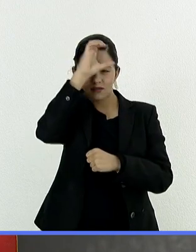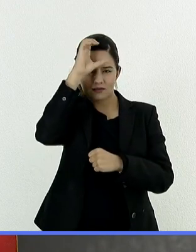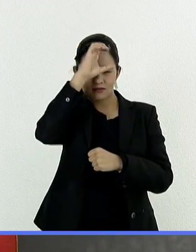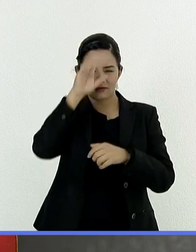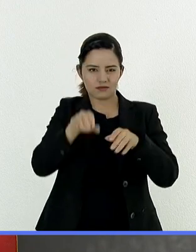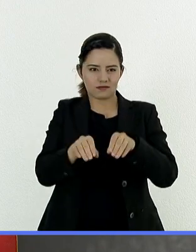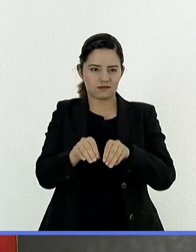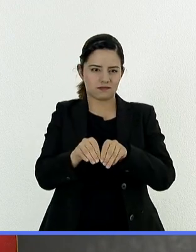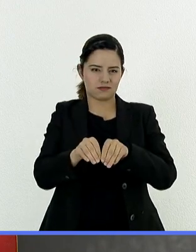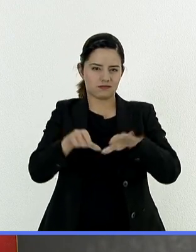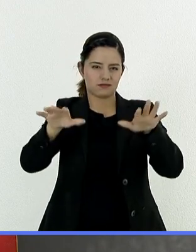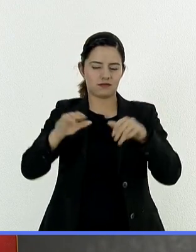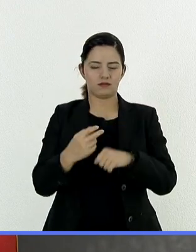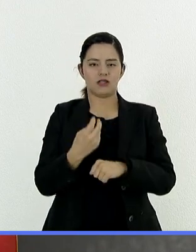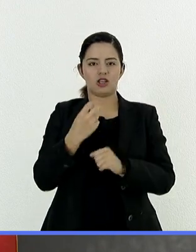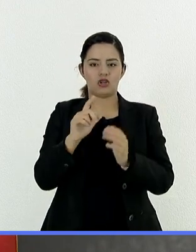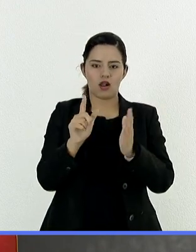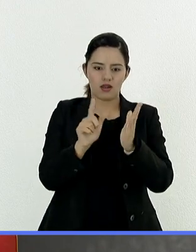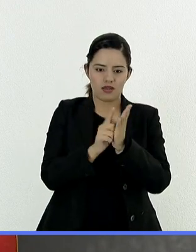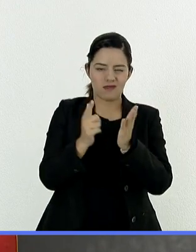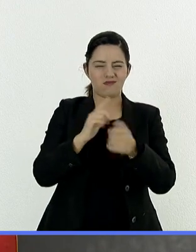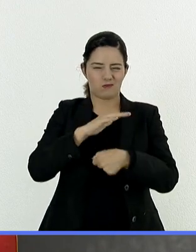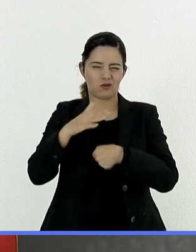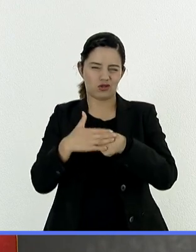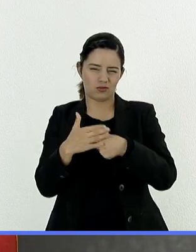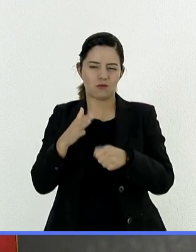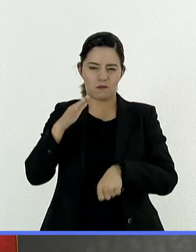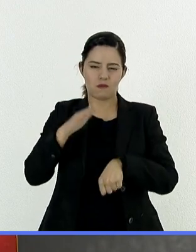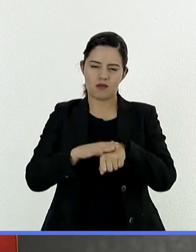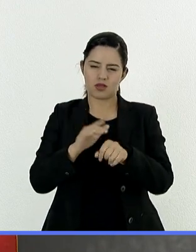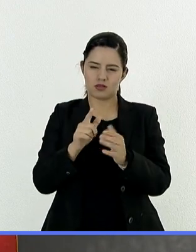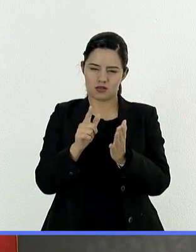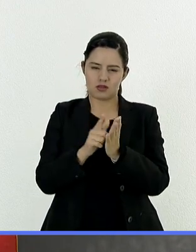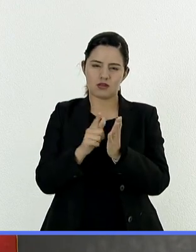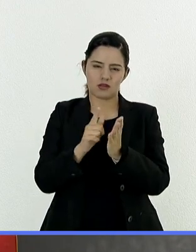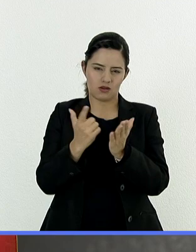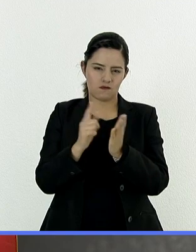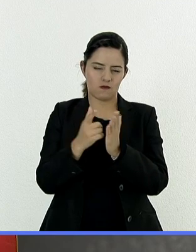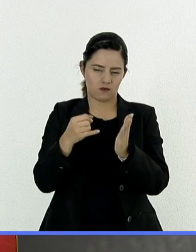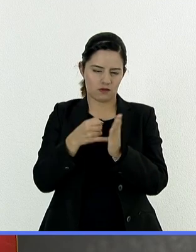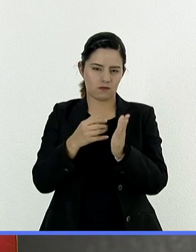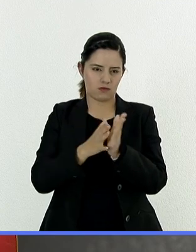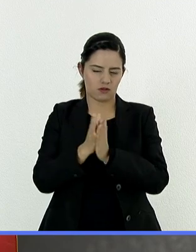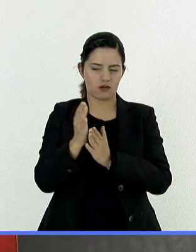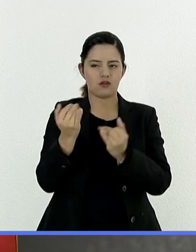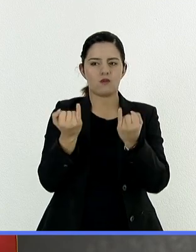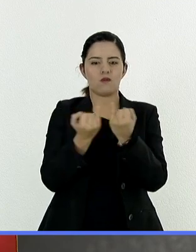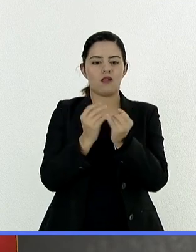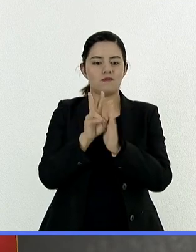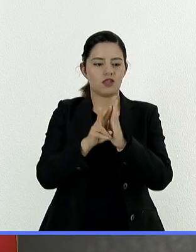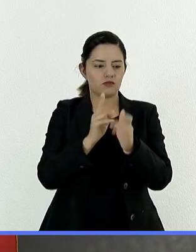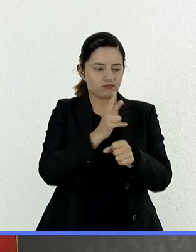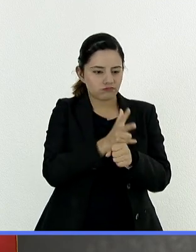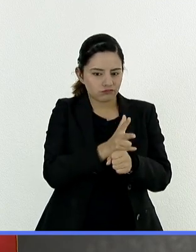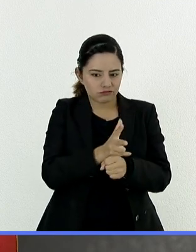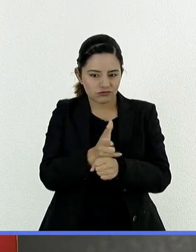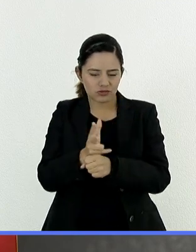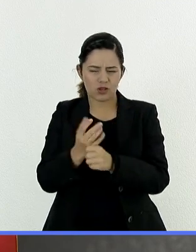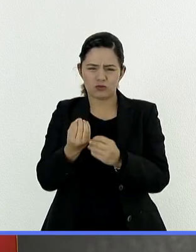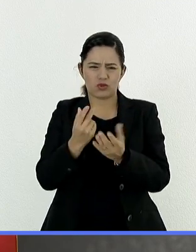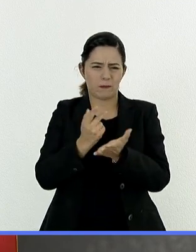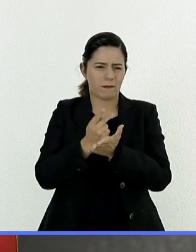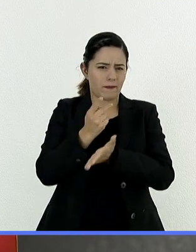eso el libro y muchos más que vienen documentales un maravilloso documental que se hizo aquí en en tv UNAM que que ha sido multipremiado